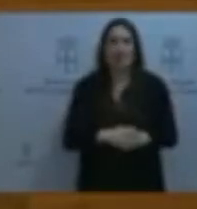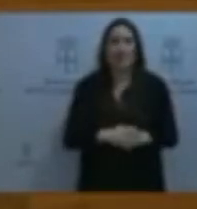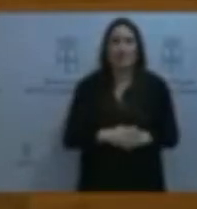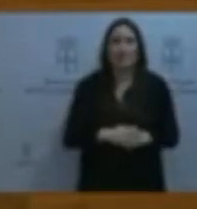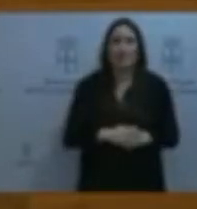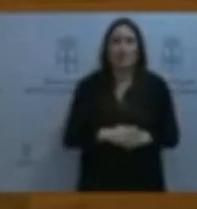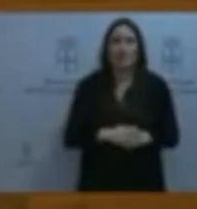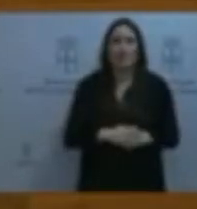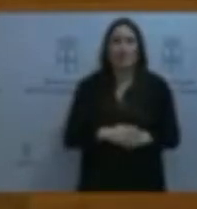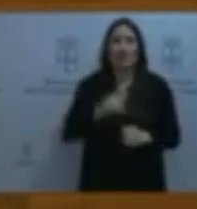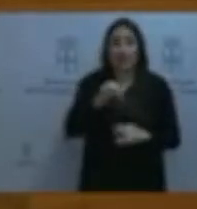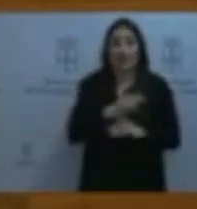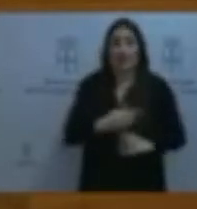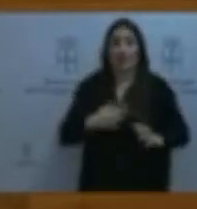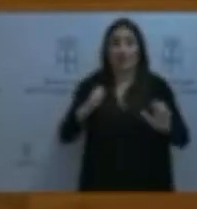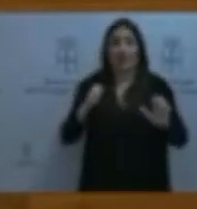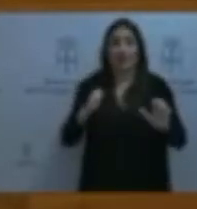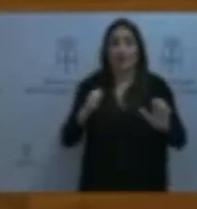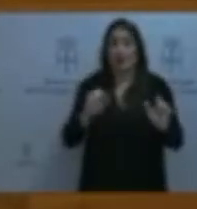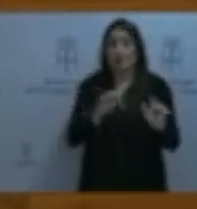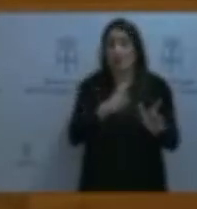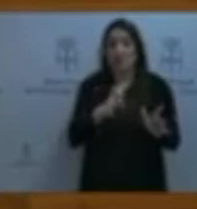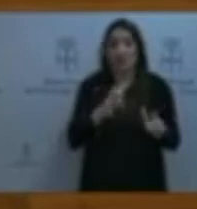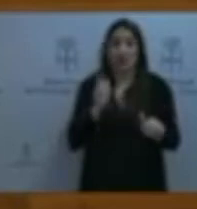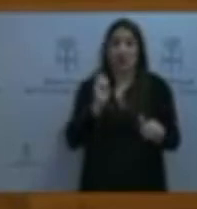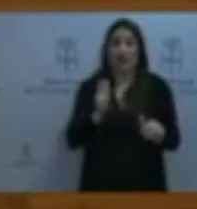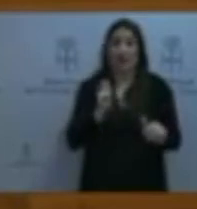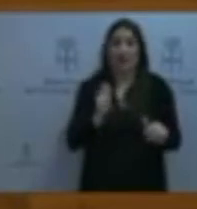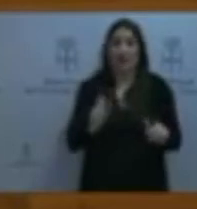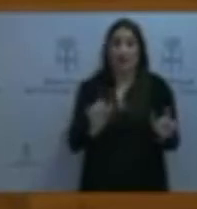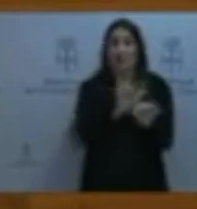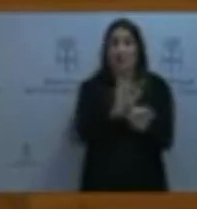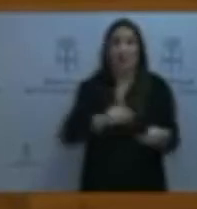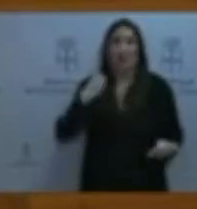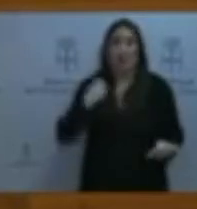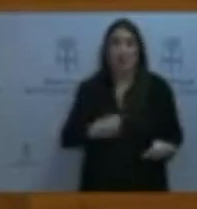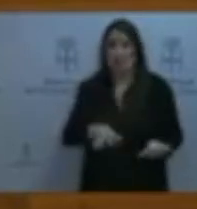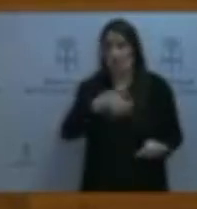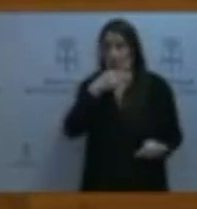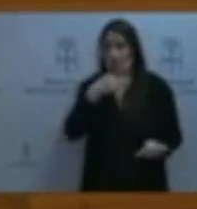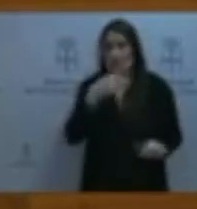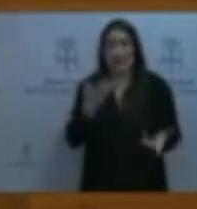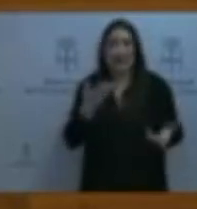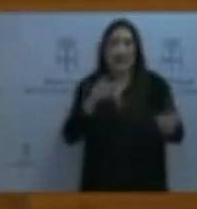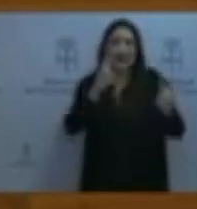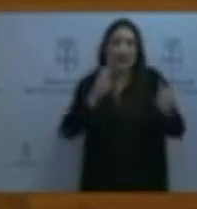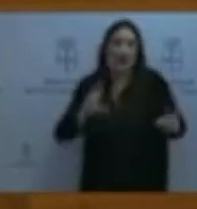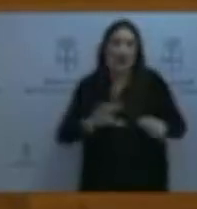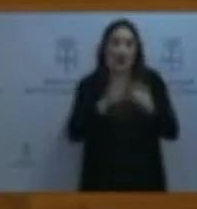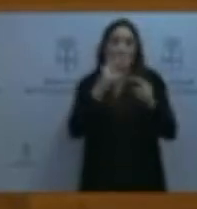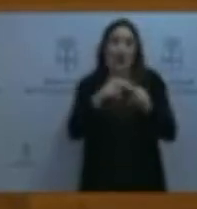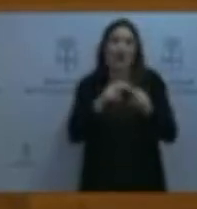viene trayendo a este Parlamento con una cierta periodicidad, sin resultados concretos en políticas de conciliación